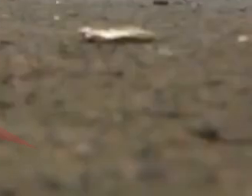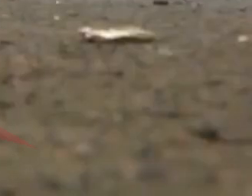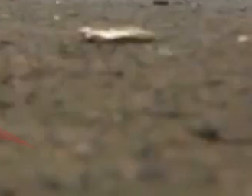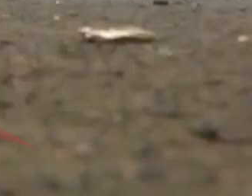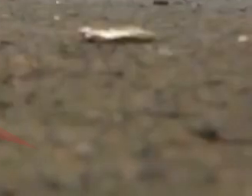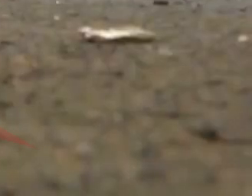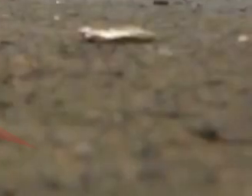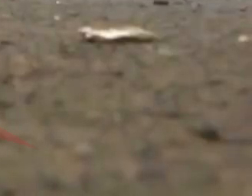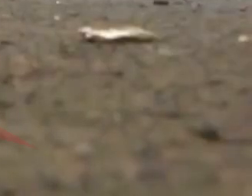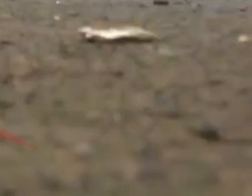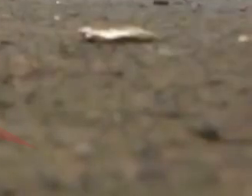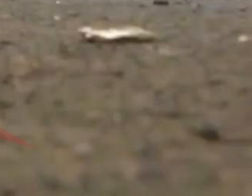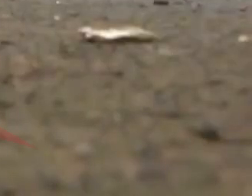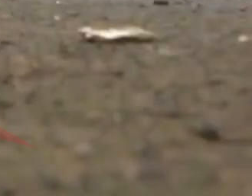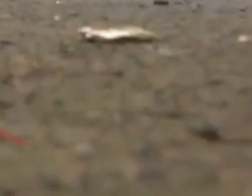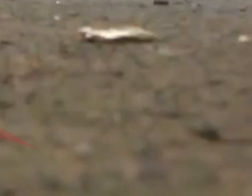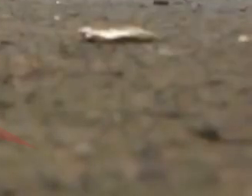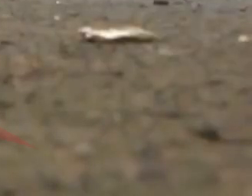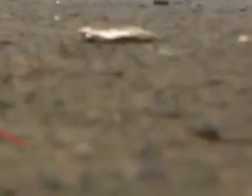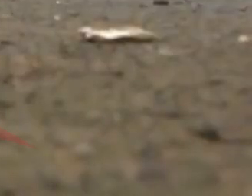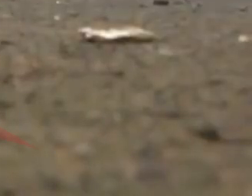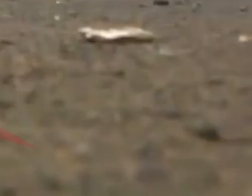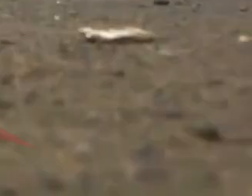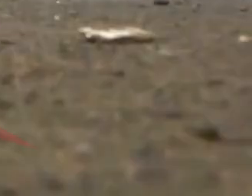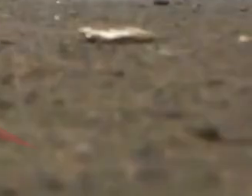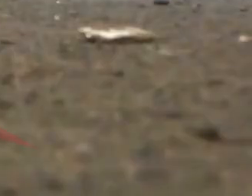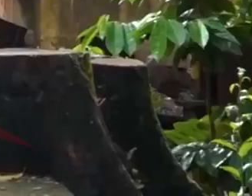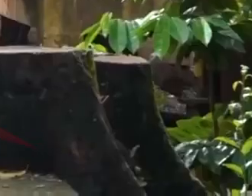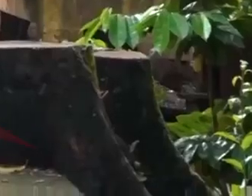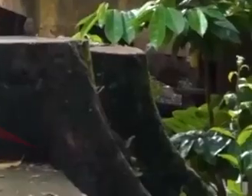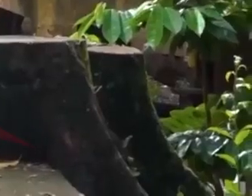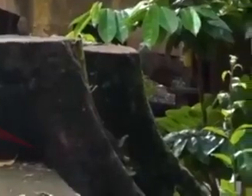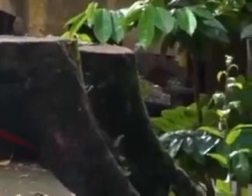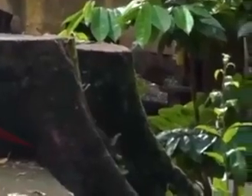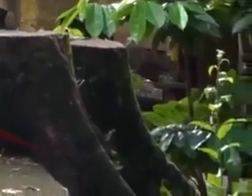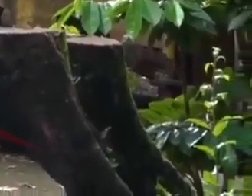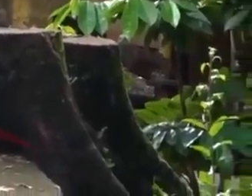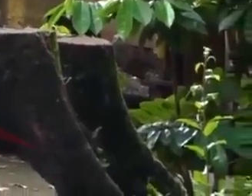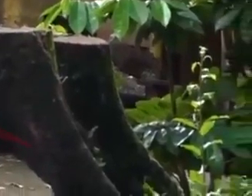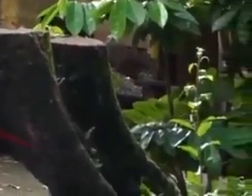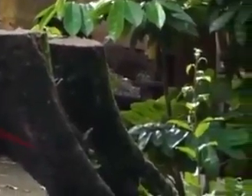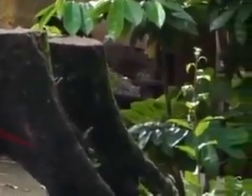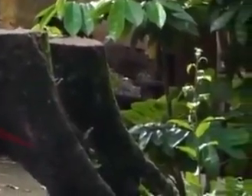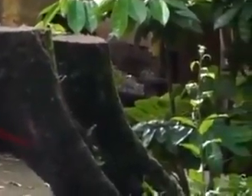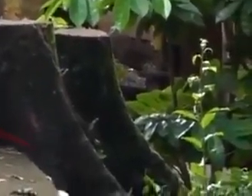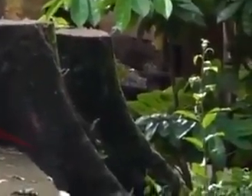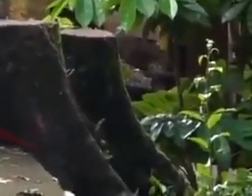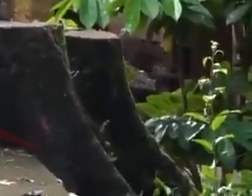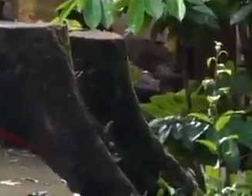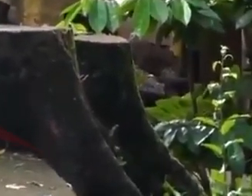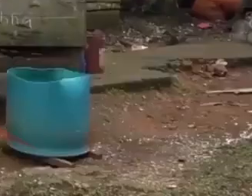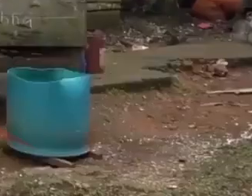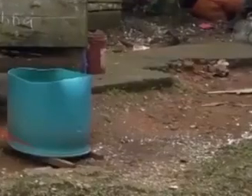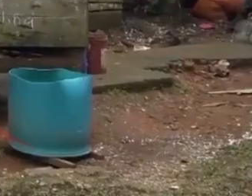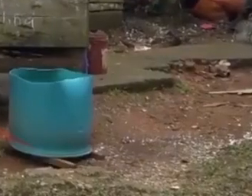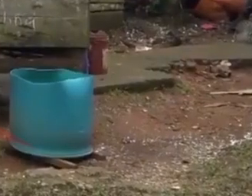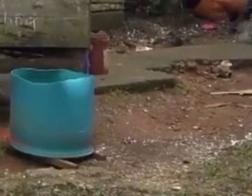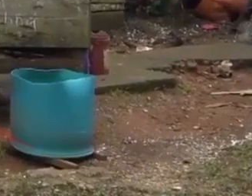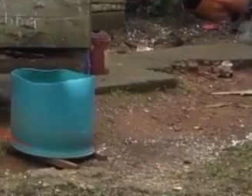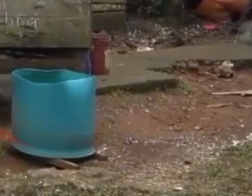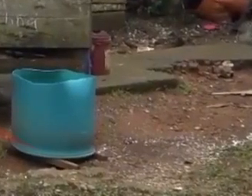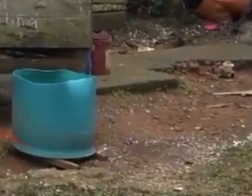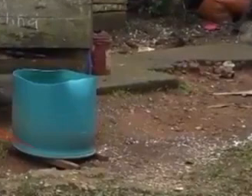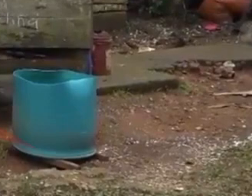El programa contempla dos importantes proyectos para garantizar un suministro de energía más eficiente, regular y